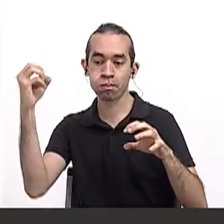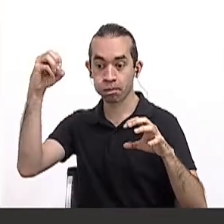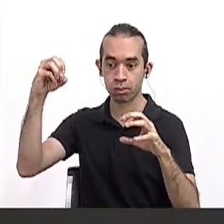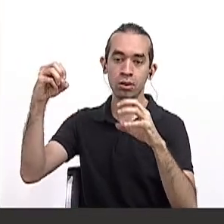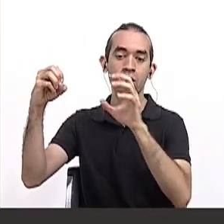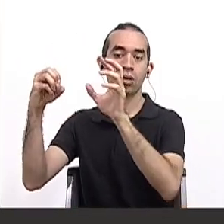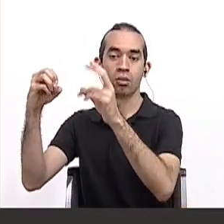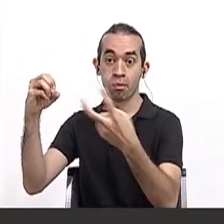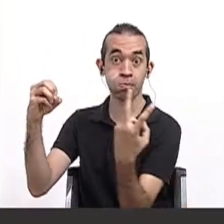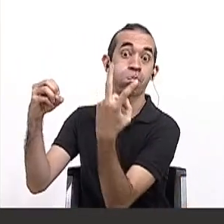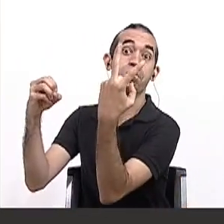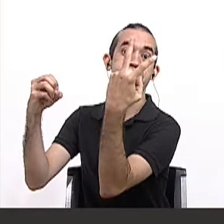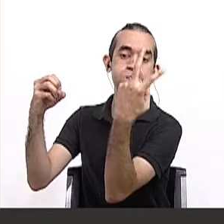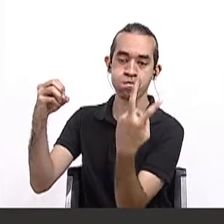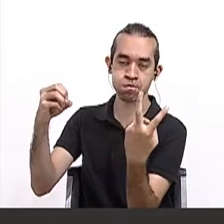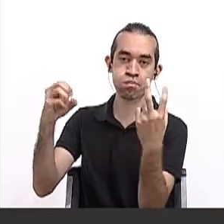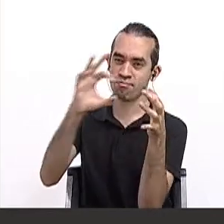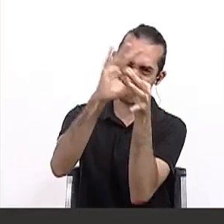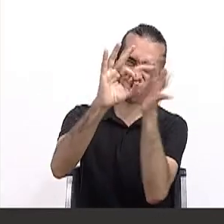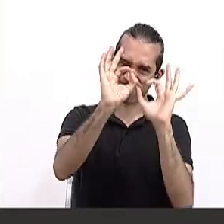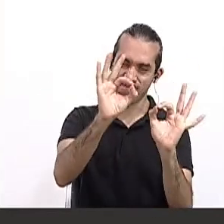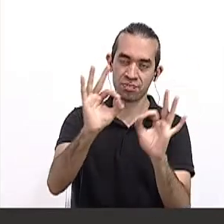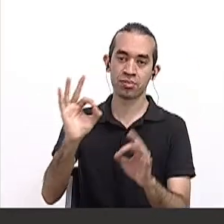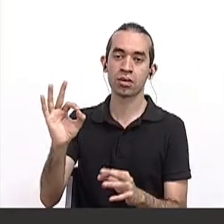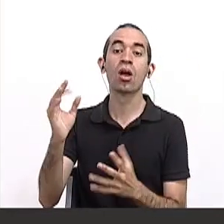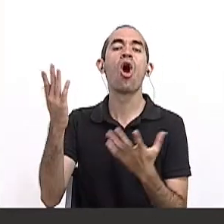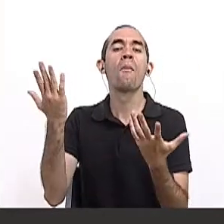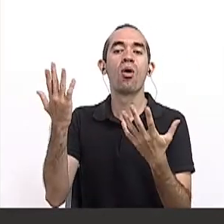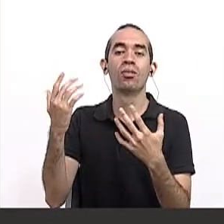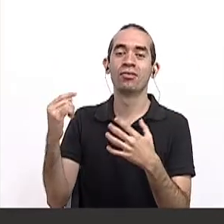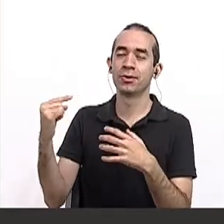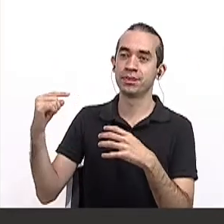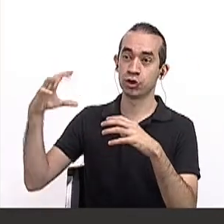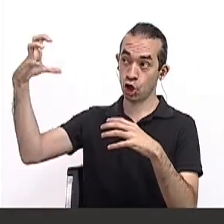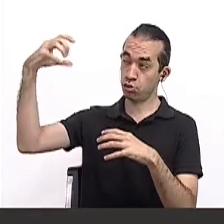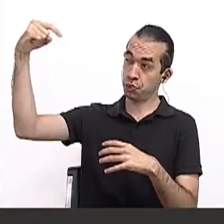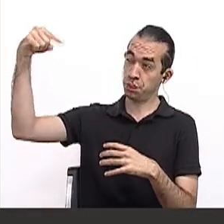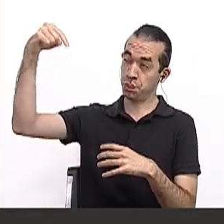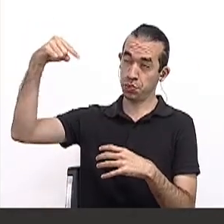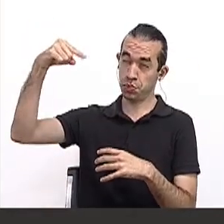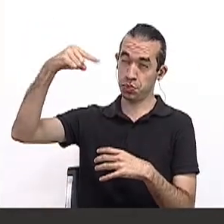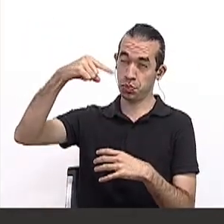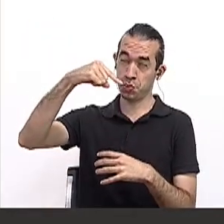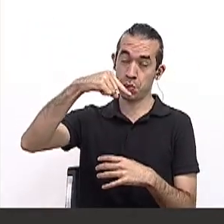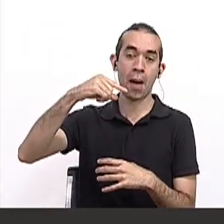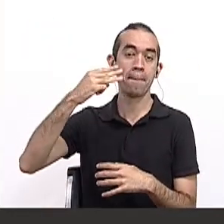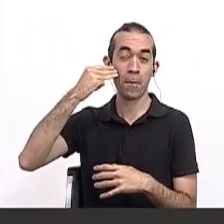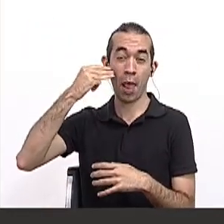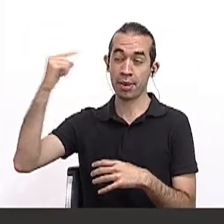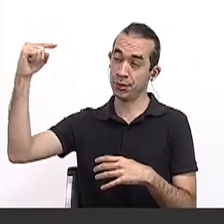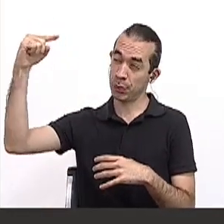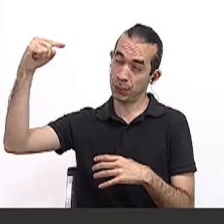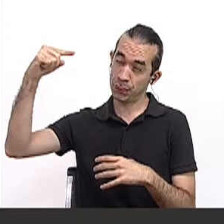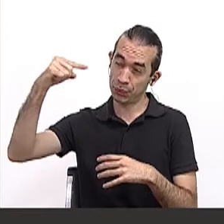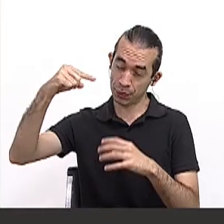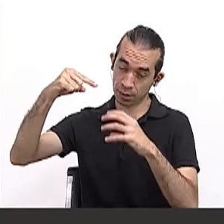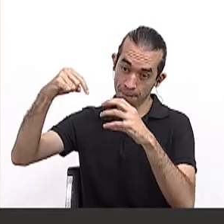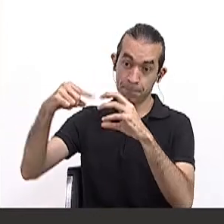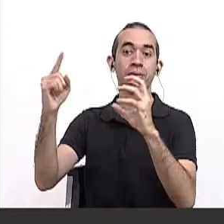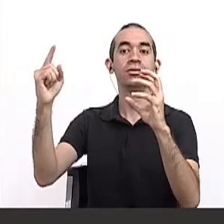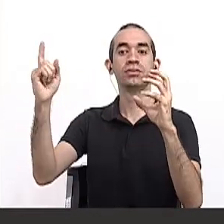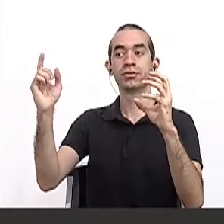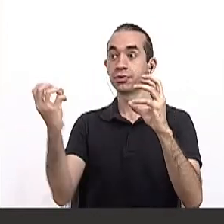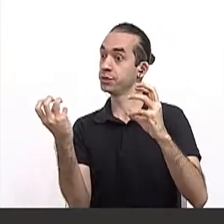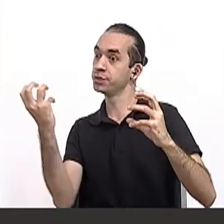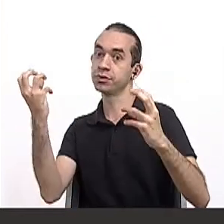oxígeno cuando absorbe la radiación ultravioleta. Sin embargo, un nuevo aporte de ozono se forma continuamente